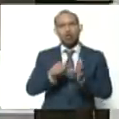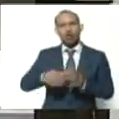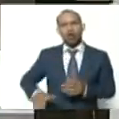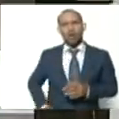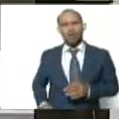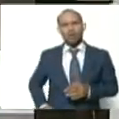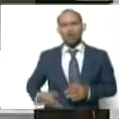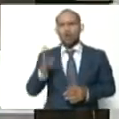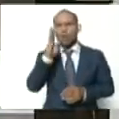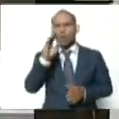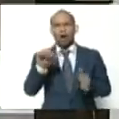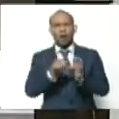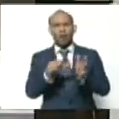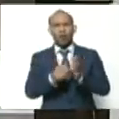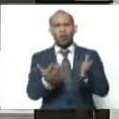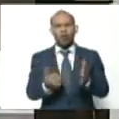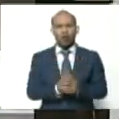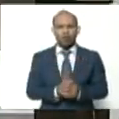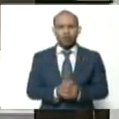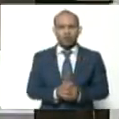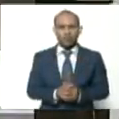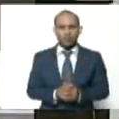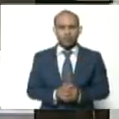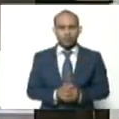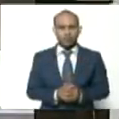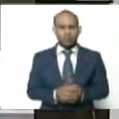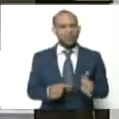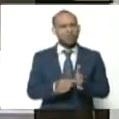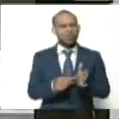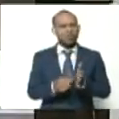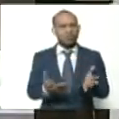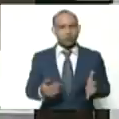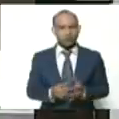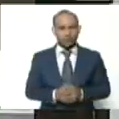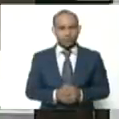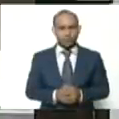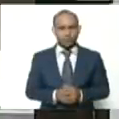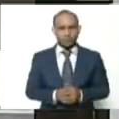qué cuentas bancarias? ¿En qué paraíso fiscal?